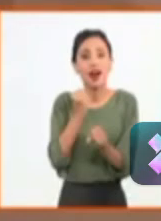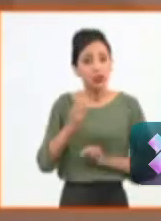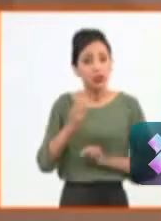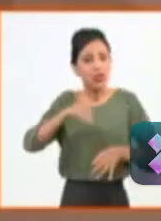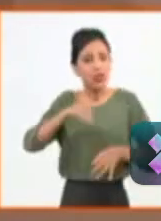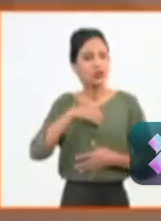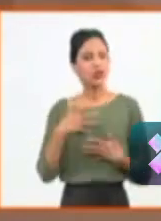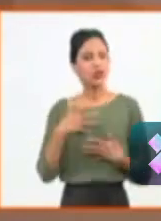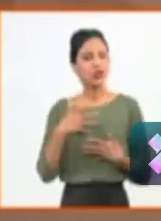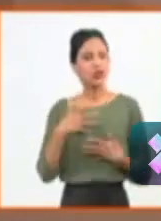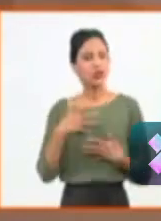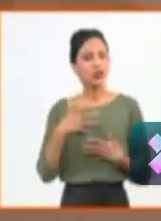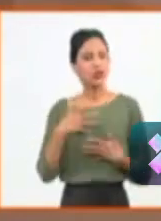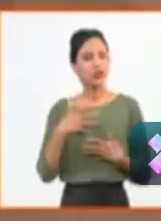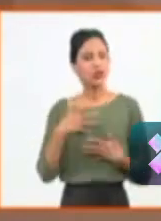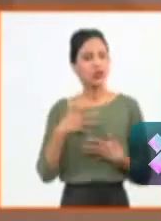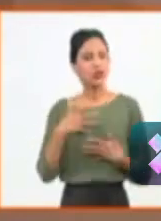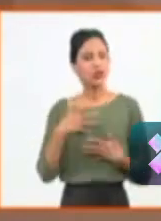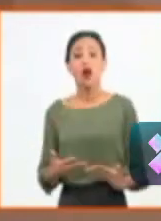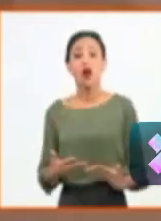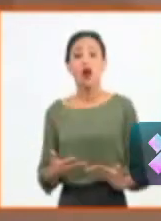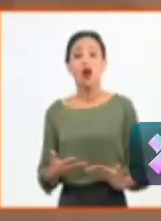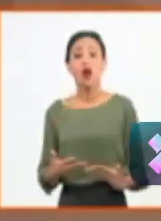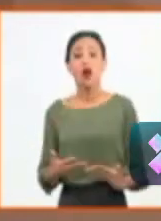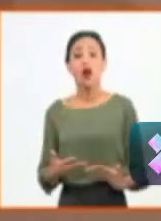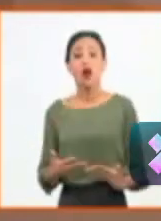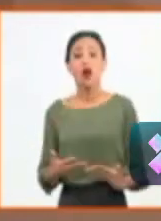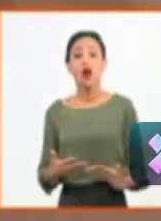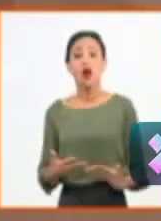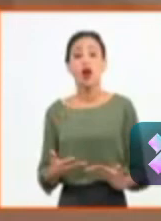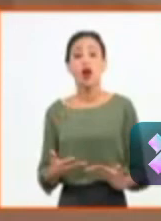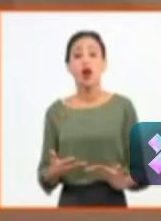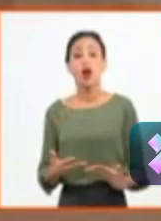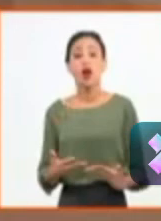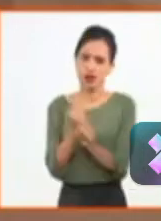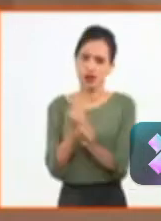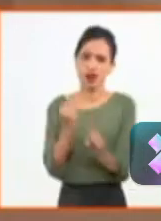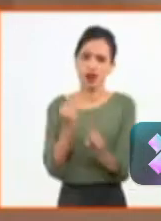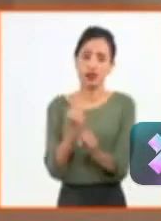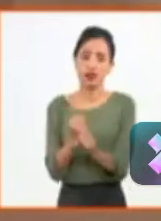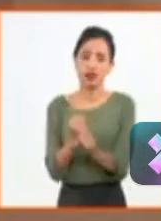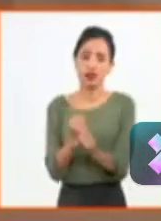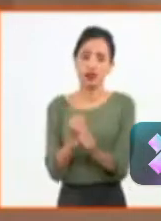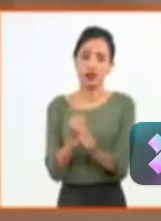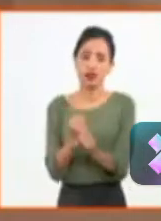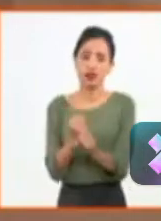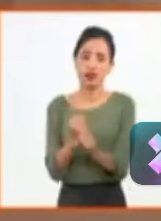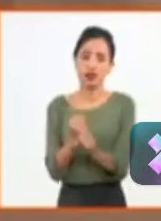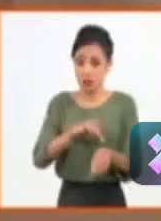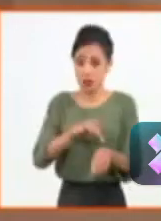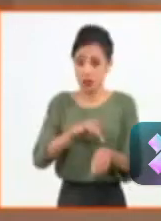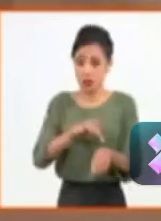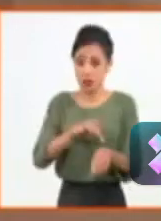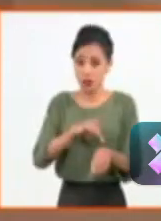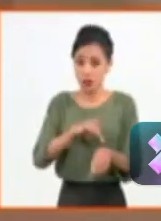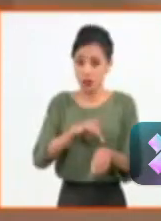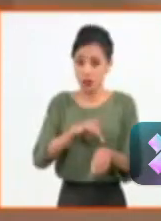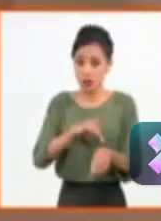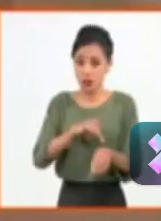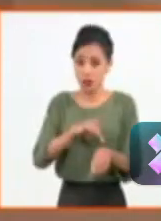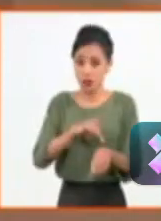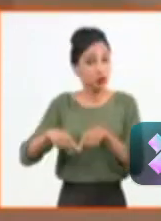levantemos, nos crezcamos ante eso y sigamos luchando por esa paciente y por todas las demás que puedan